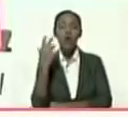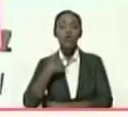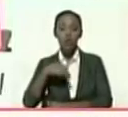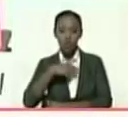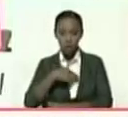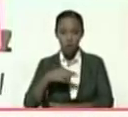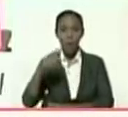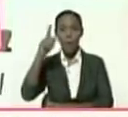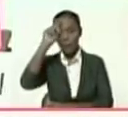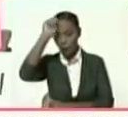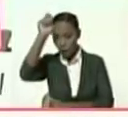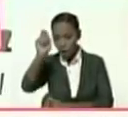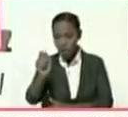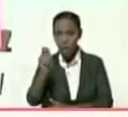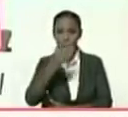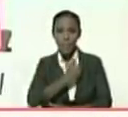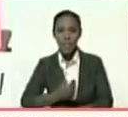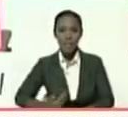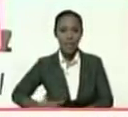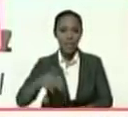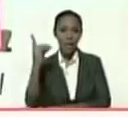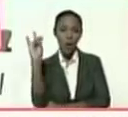de las bolivianas.